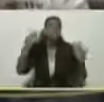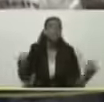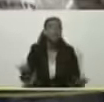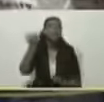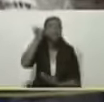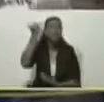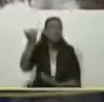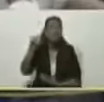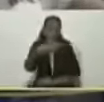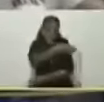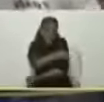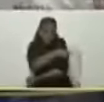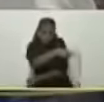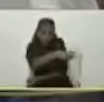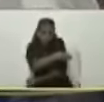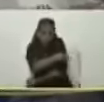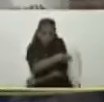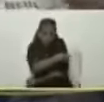¿Los patarucos?